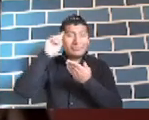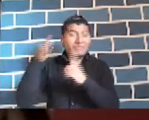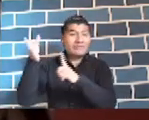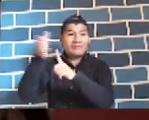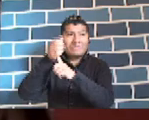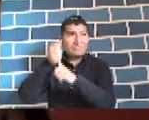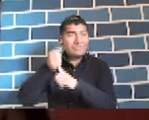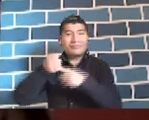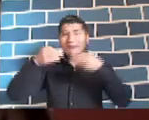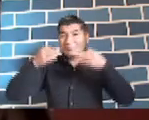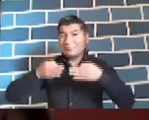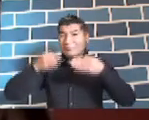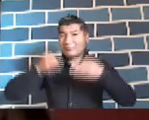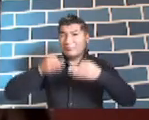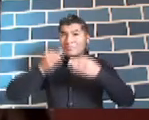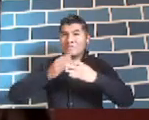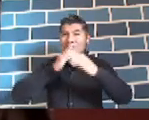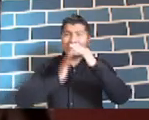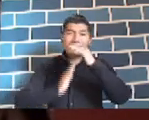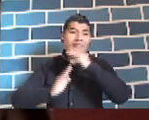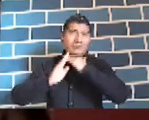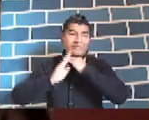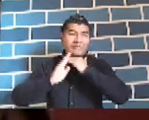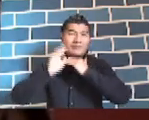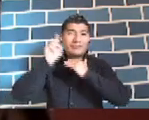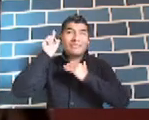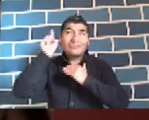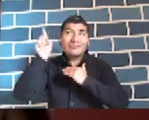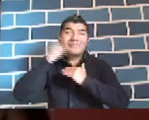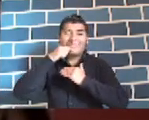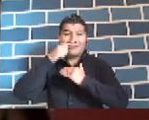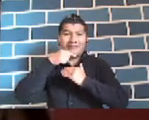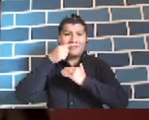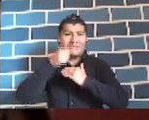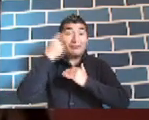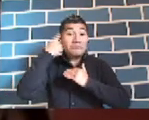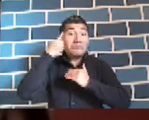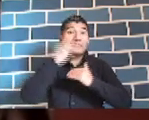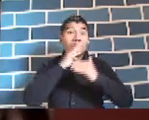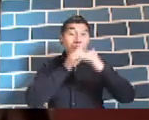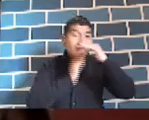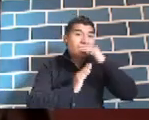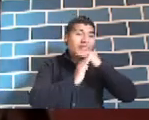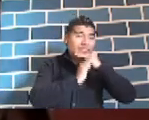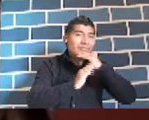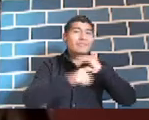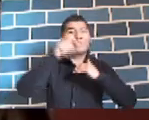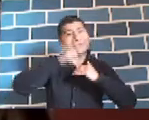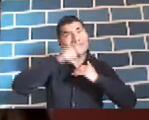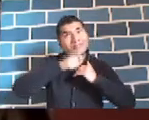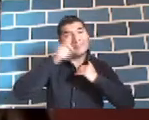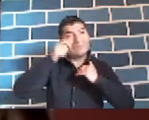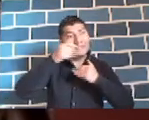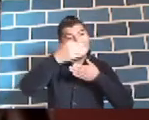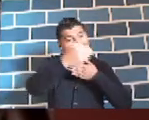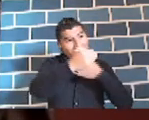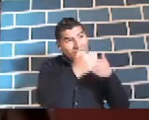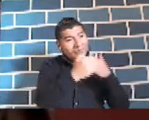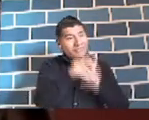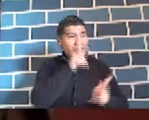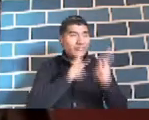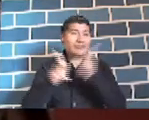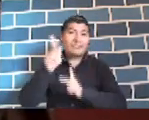la auténtica humildad nos dirá para ser humildes deben ser cercanos a los otros